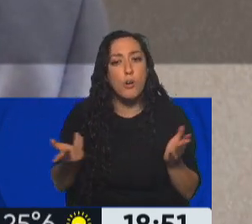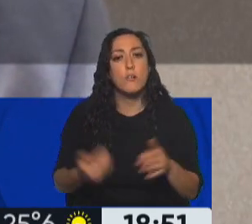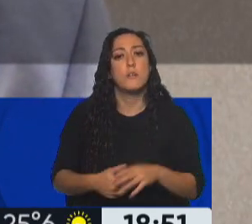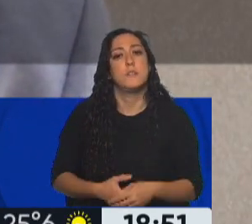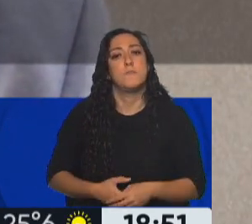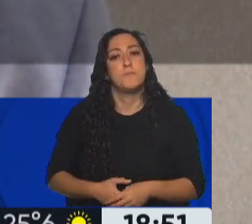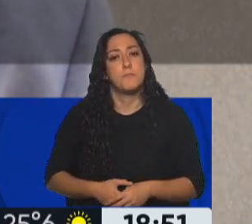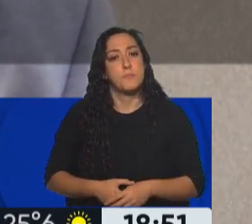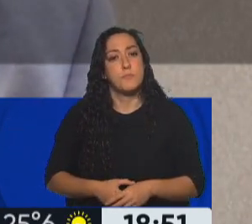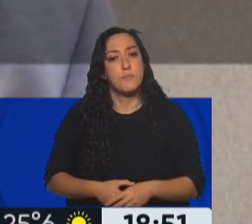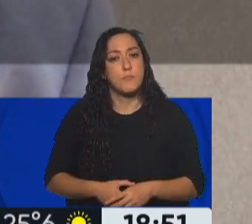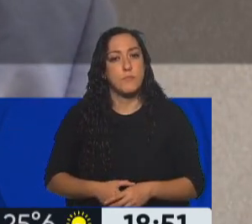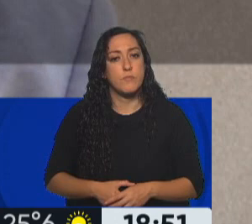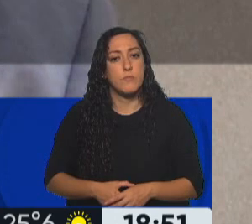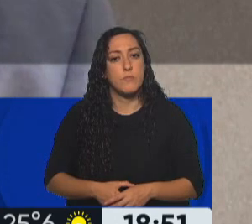well-trained,